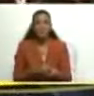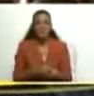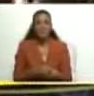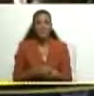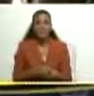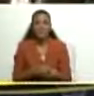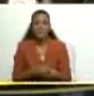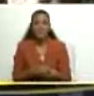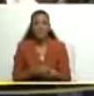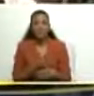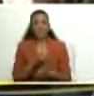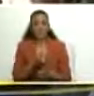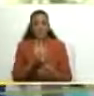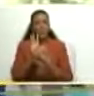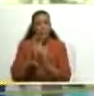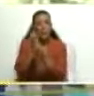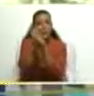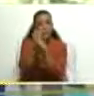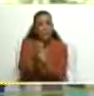Miren,